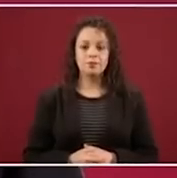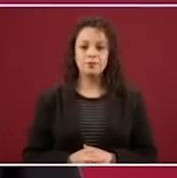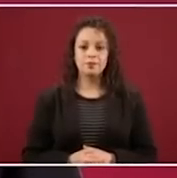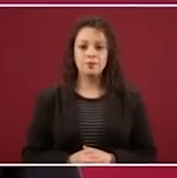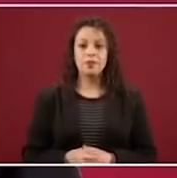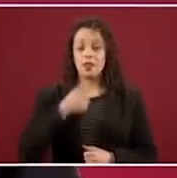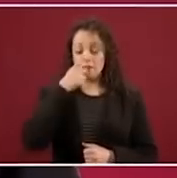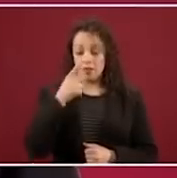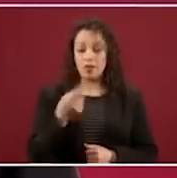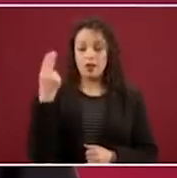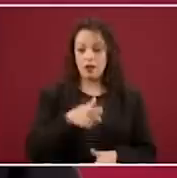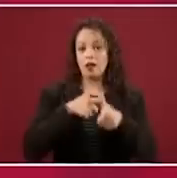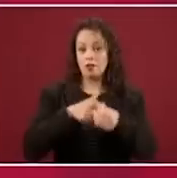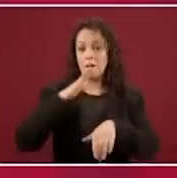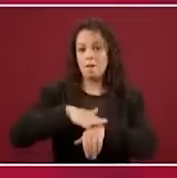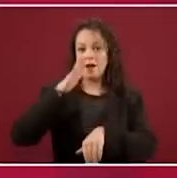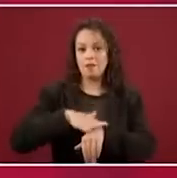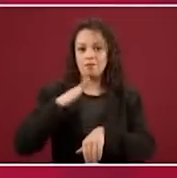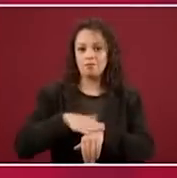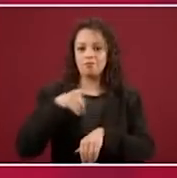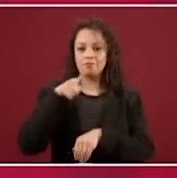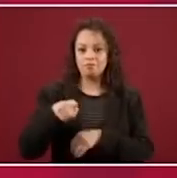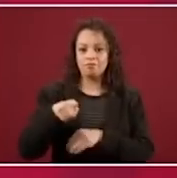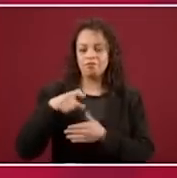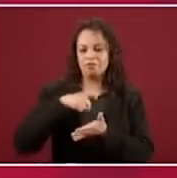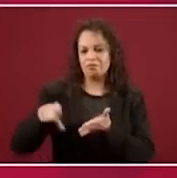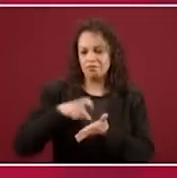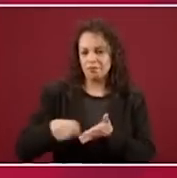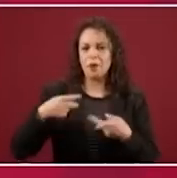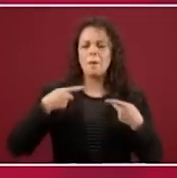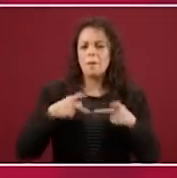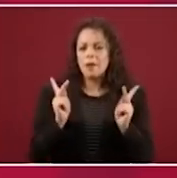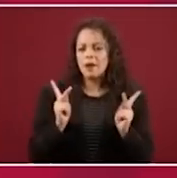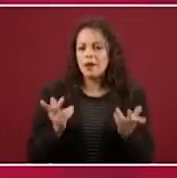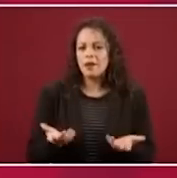que se siguieran con las compras consolidadas, pero ¿qué sucede